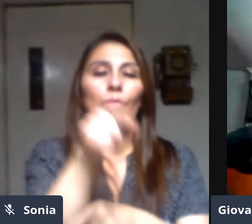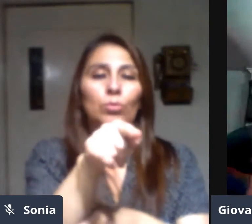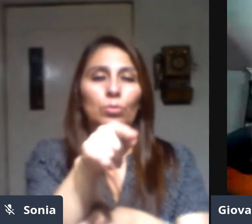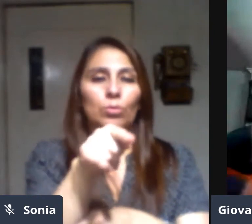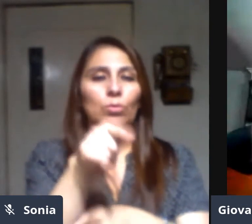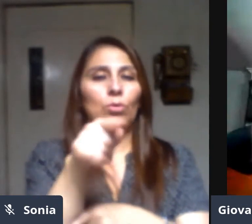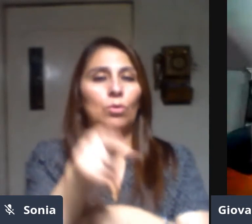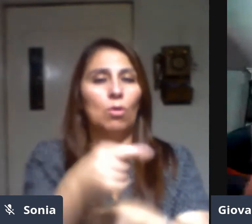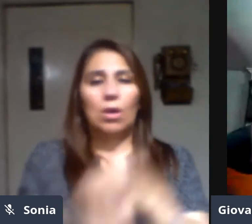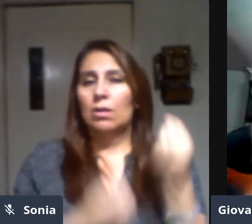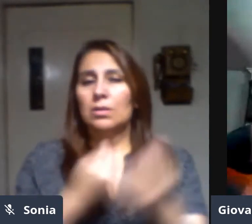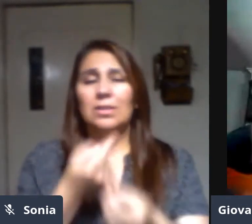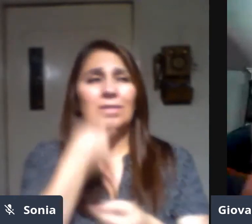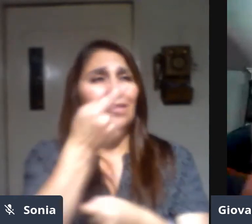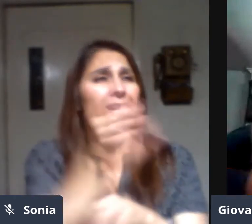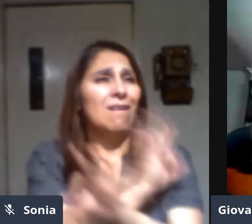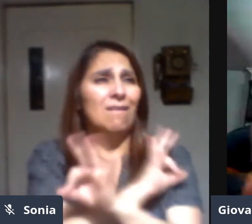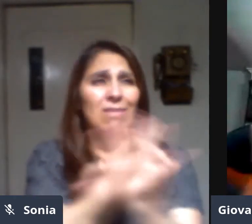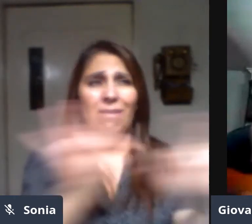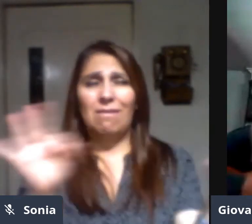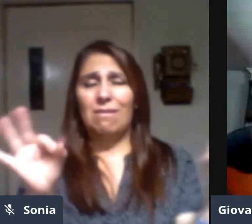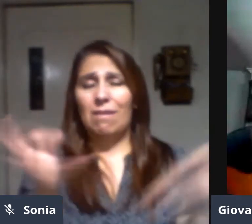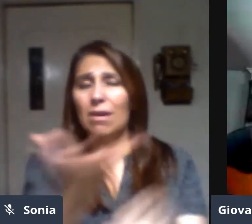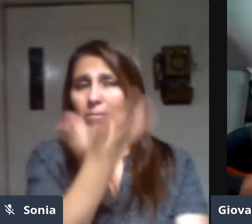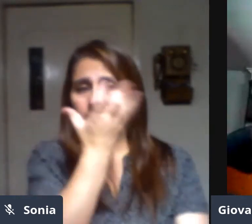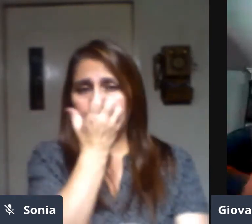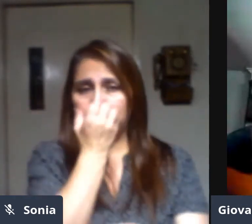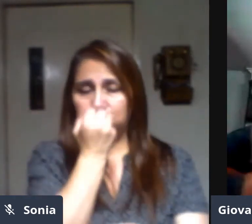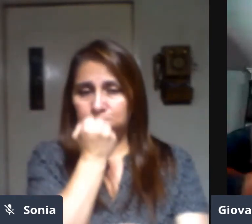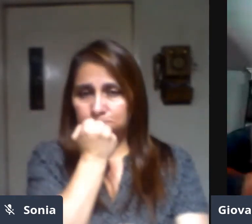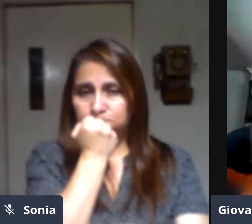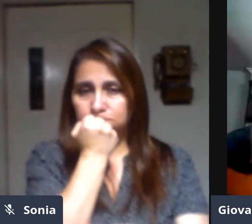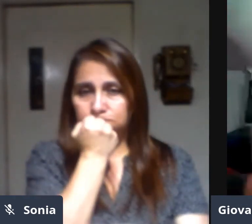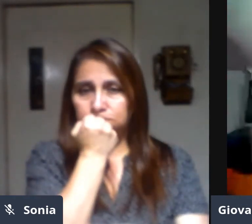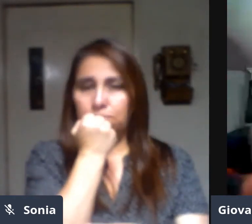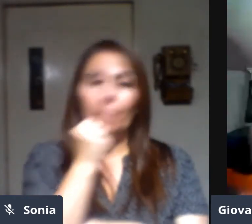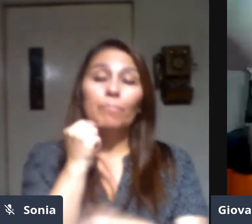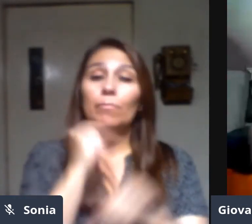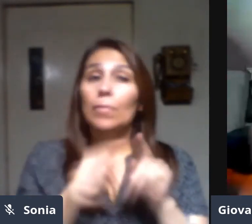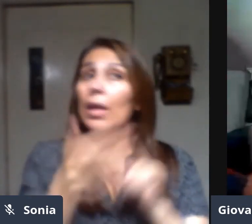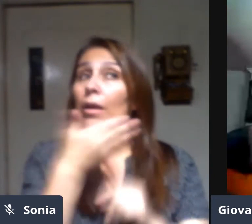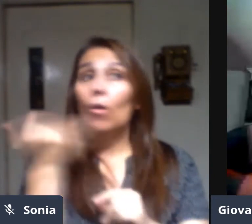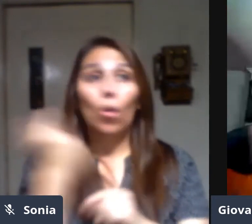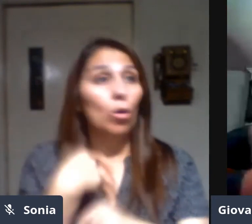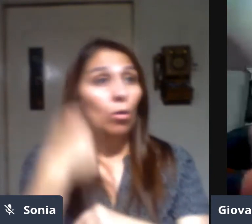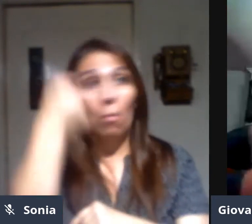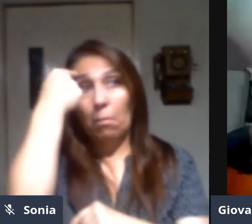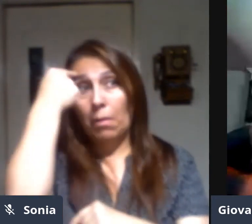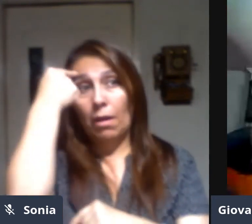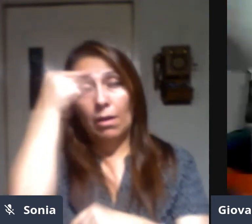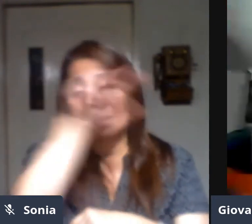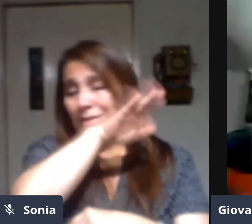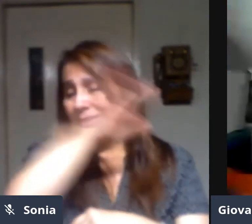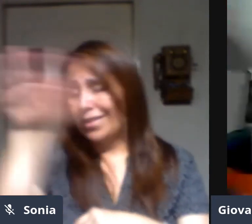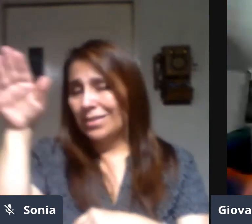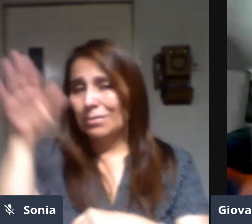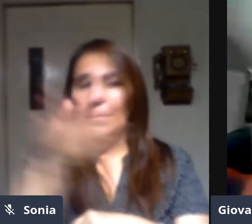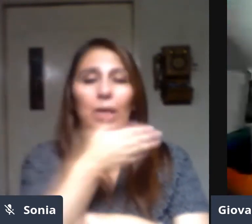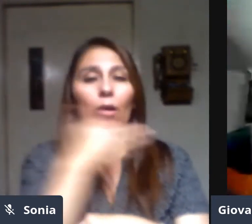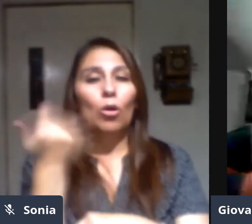no dices nada no piensas mejor